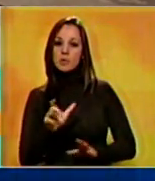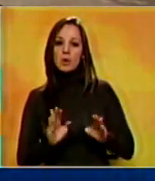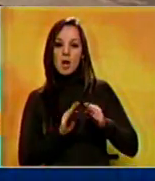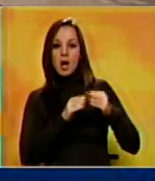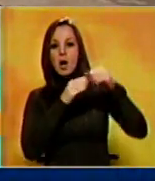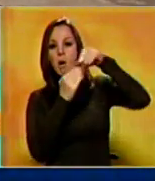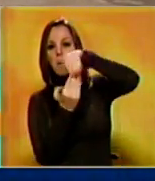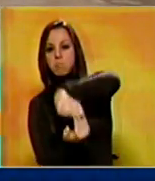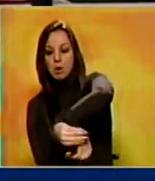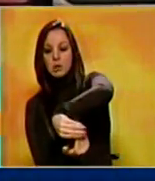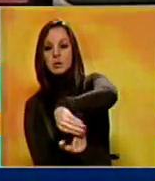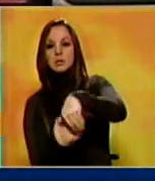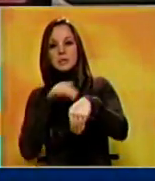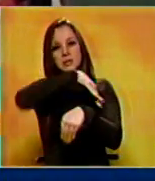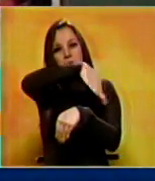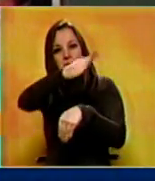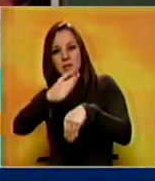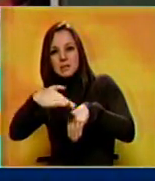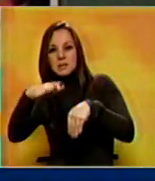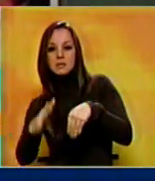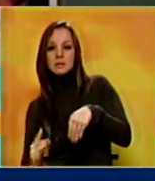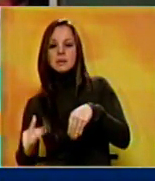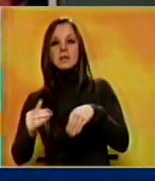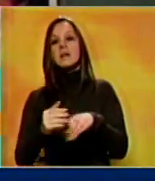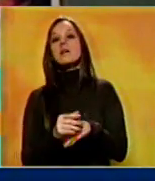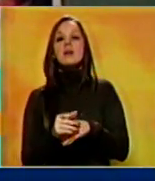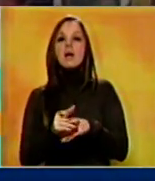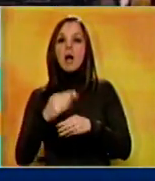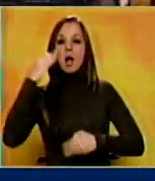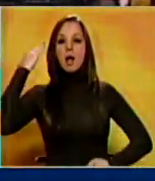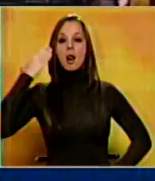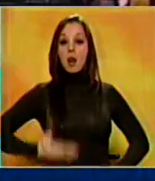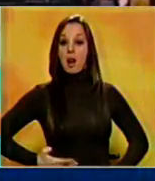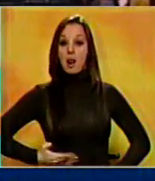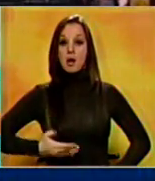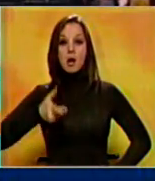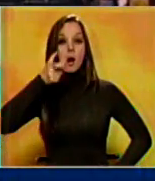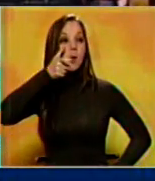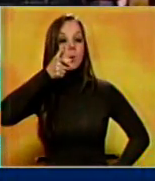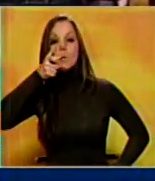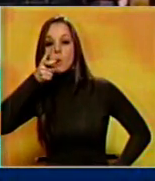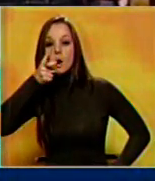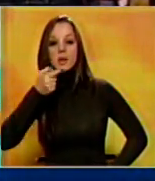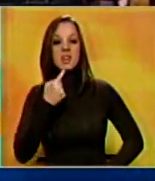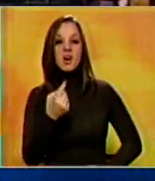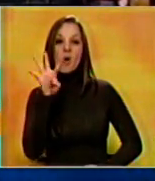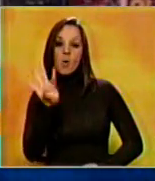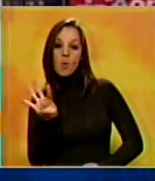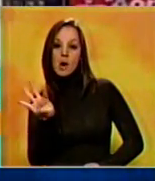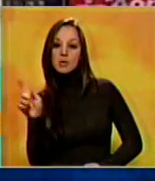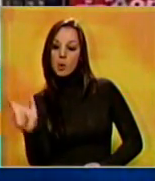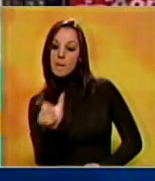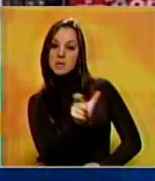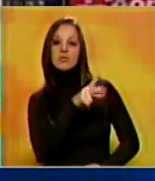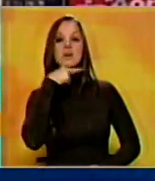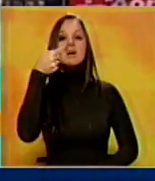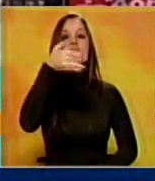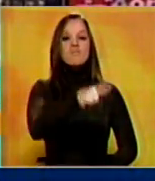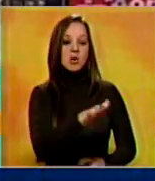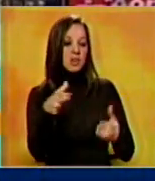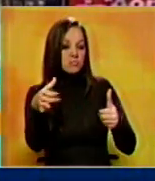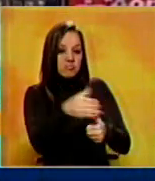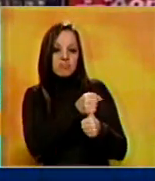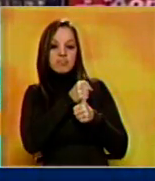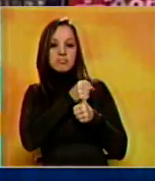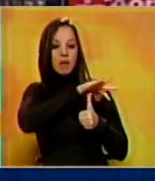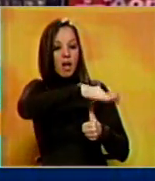por causas desconocidas en el mar Geo la guardia costera informó que los primeros cuatro cadáveres se hallaron en el agua mientras que otros